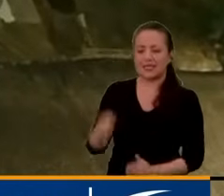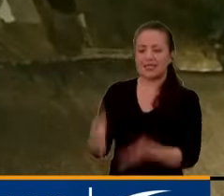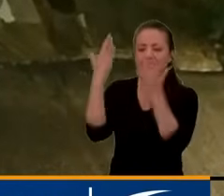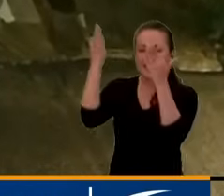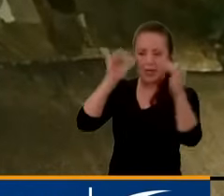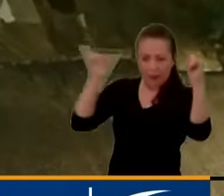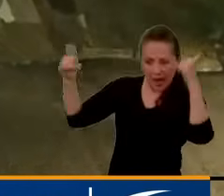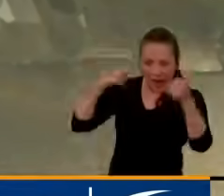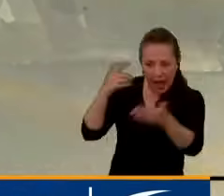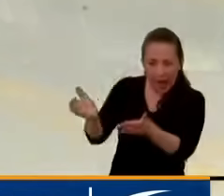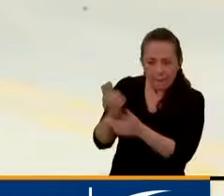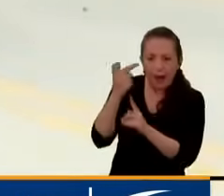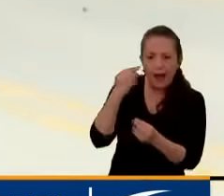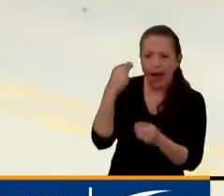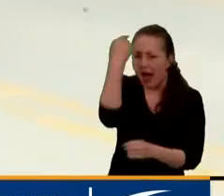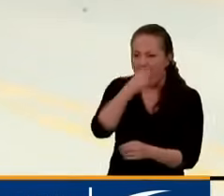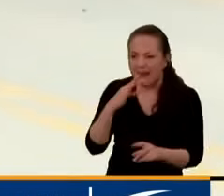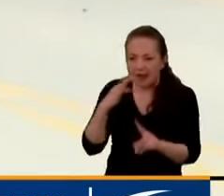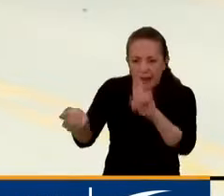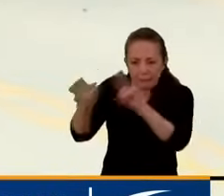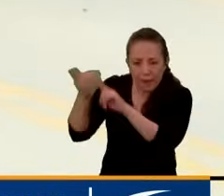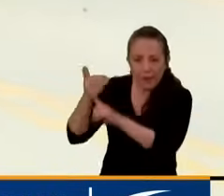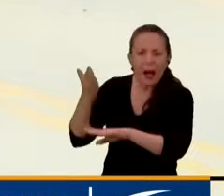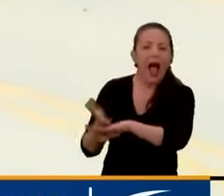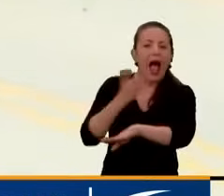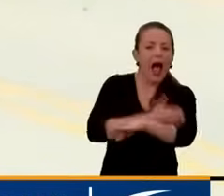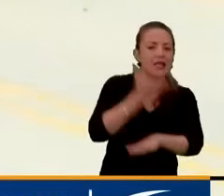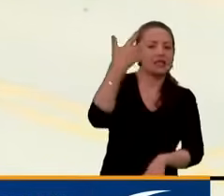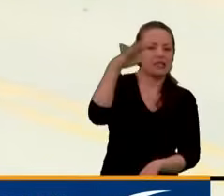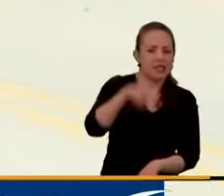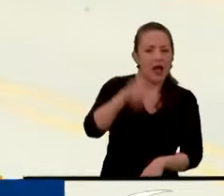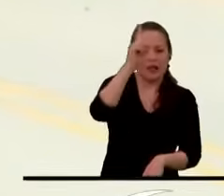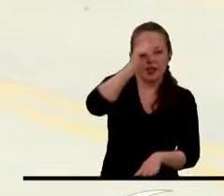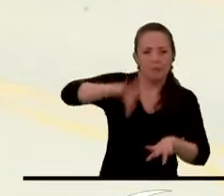identificar a estos hombres que ya habrían cometido más hurtos en el área metropolitana.